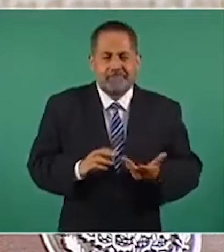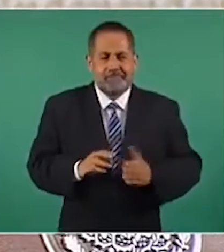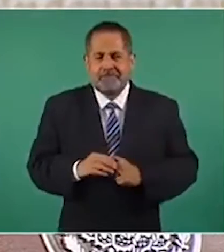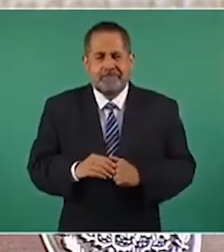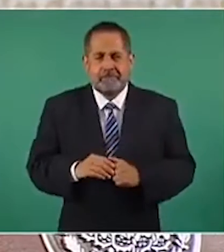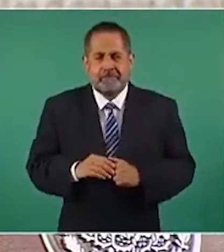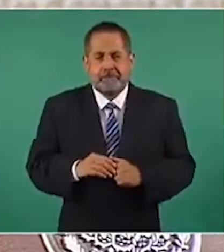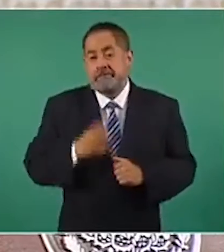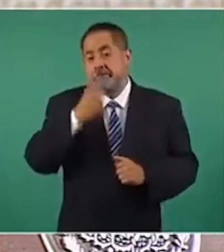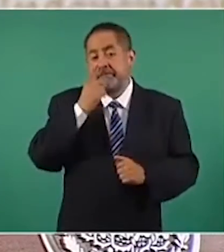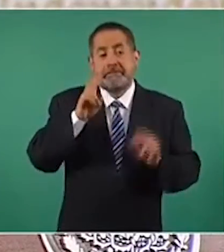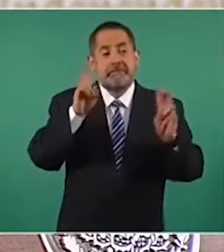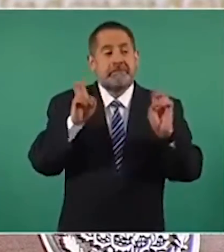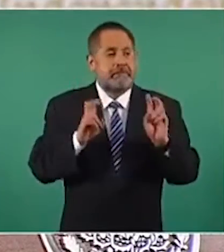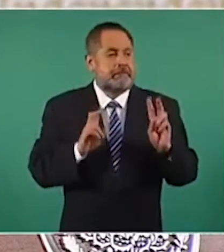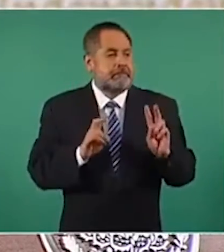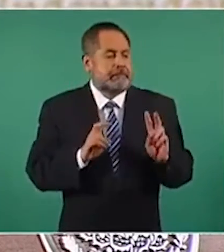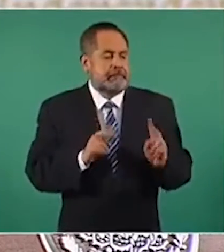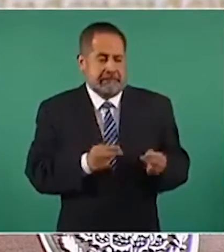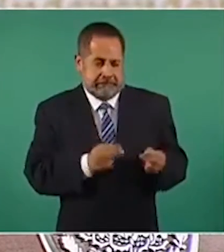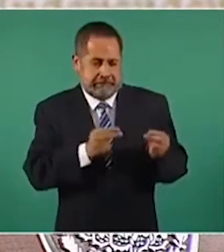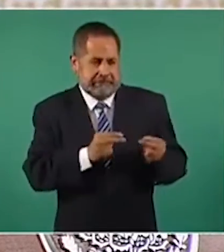supuestos negocios, business, ¿no?